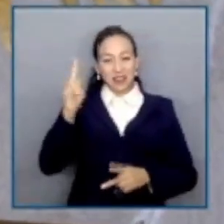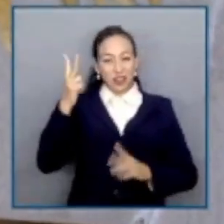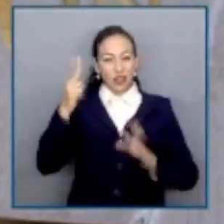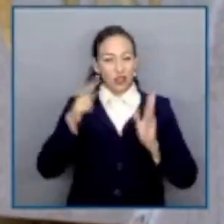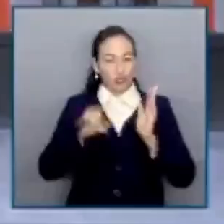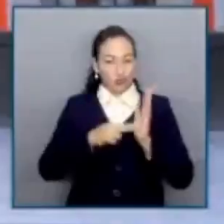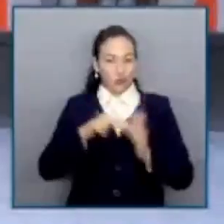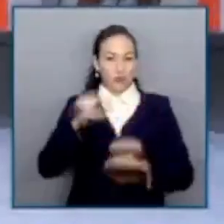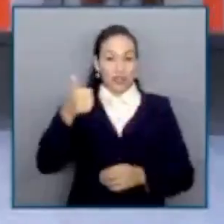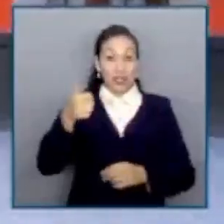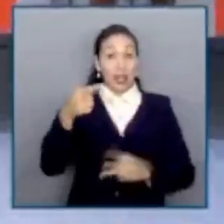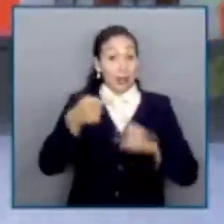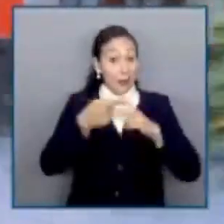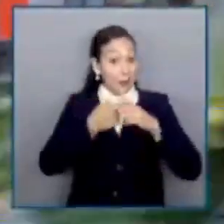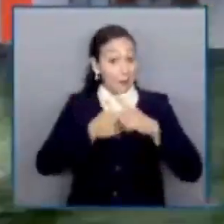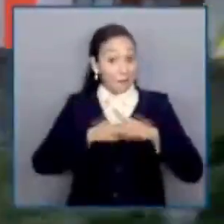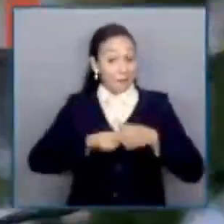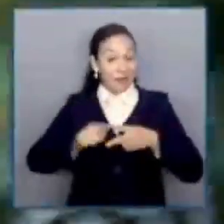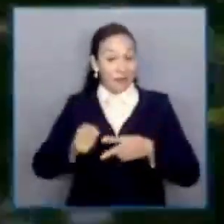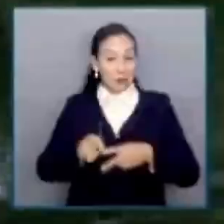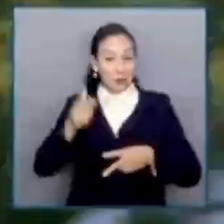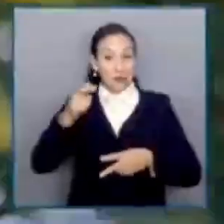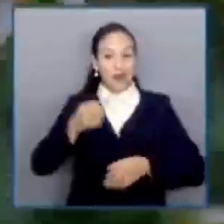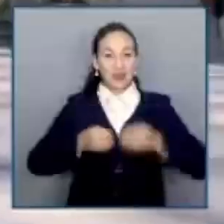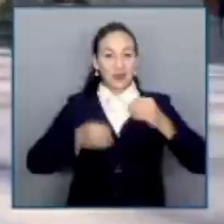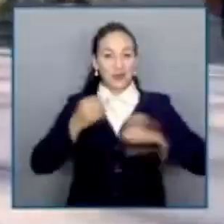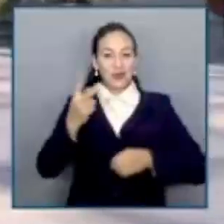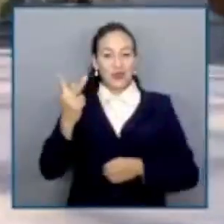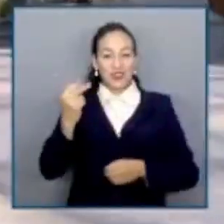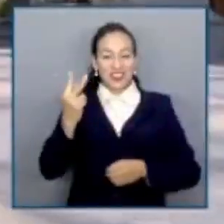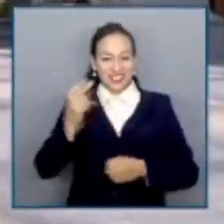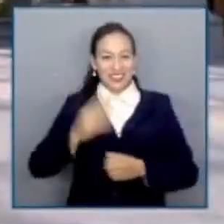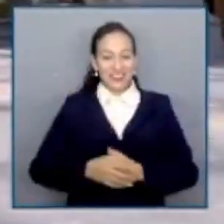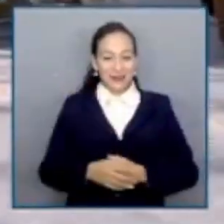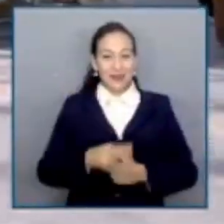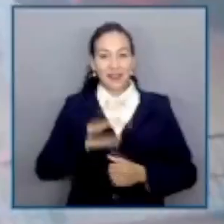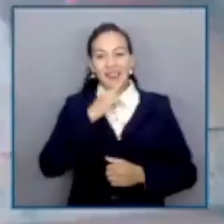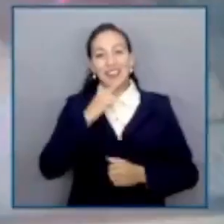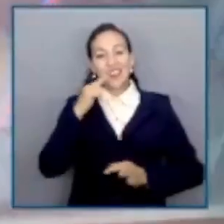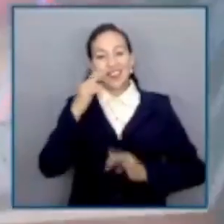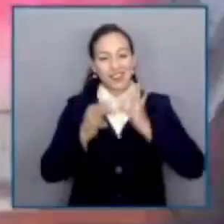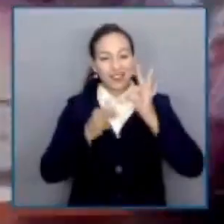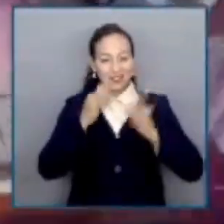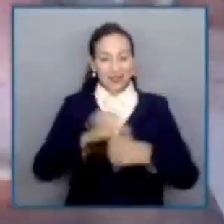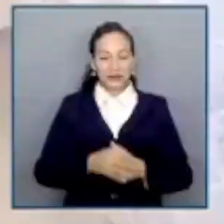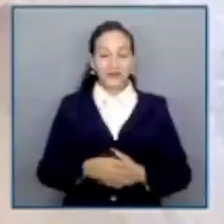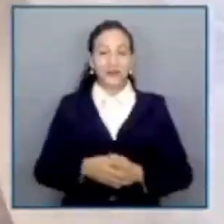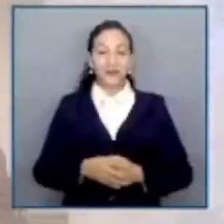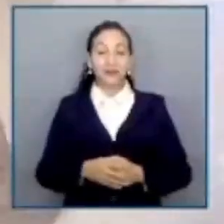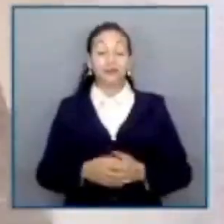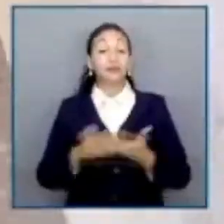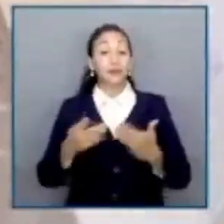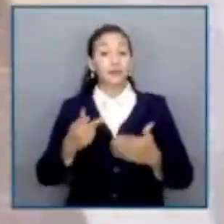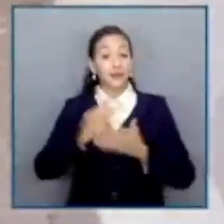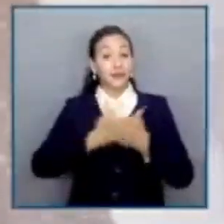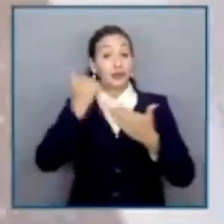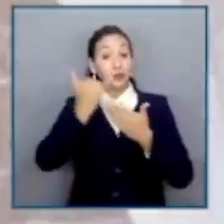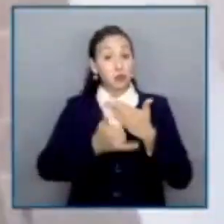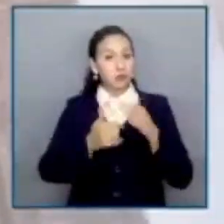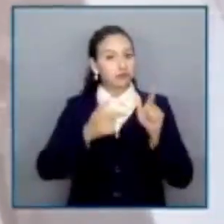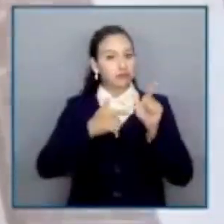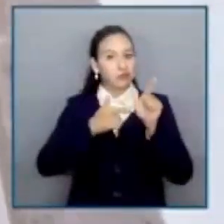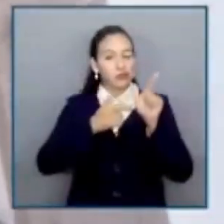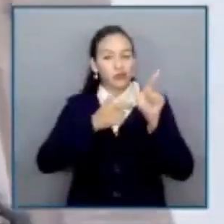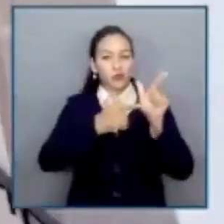canal judicial, hoy Justicia TV, el canal del Poder Judicial de la Federación. Un proyecto que prosperó durante la